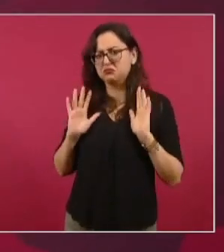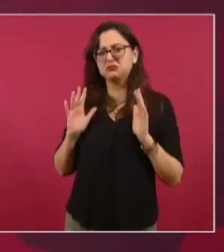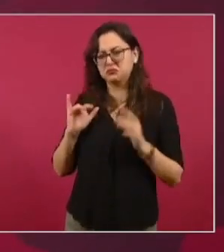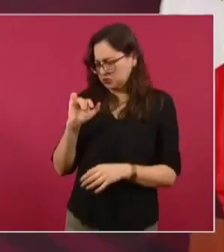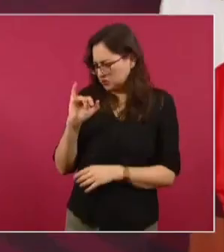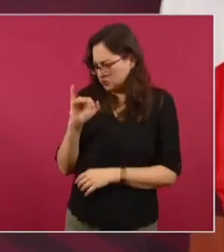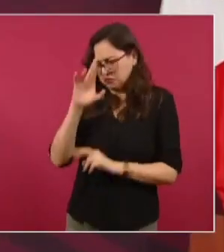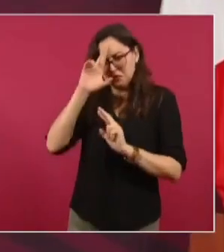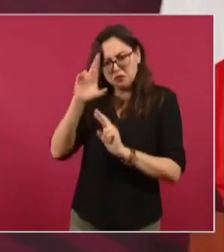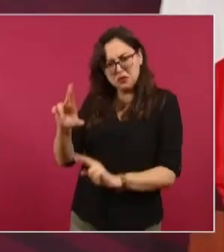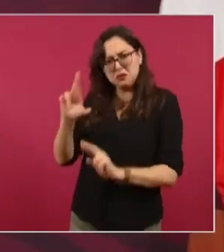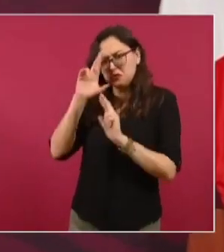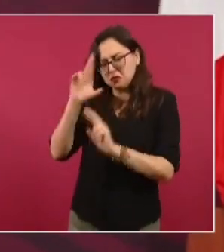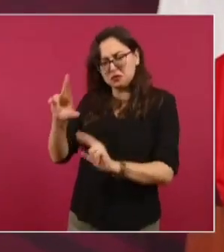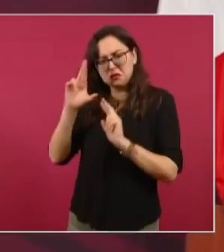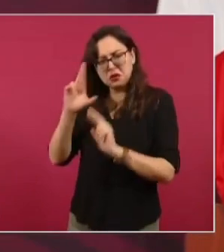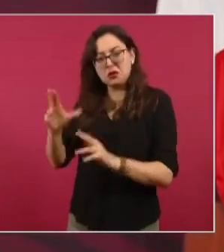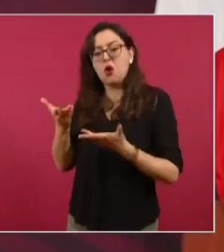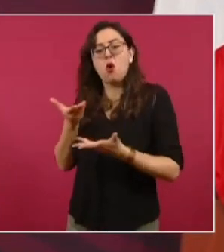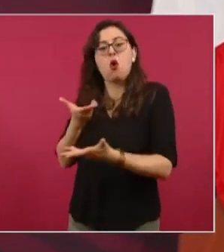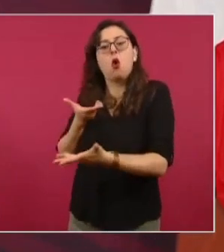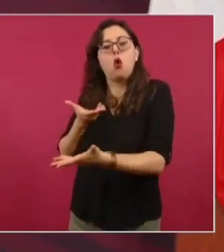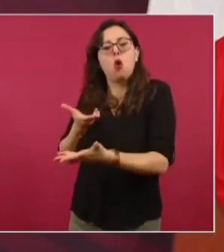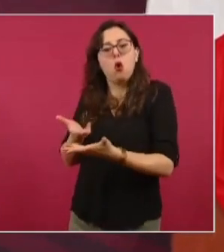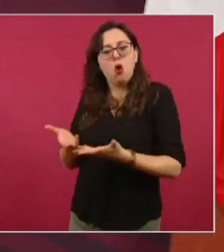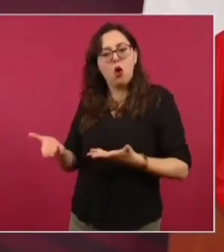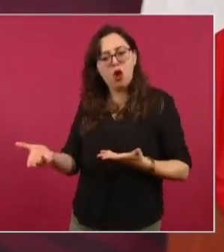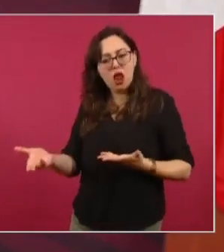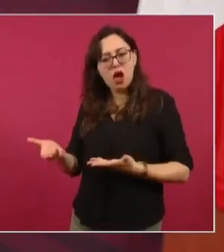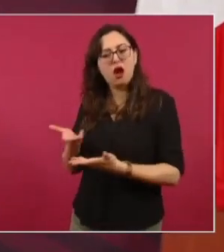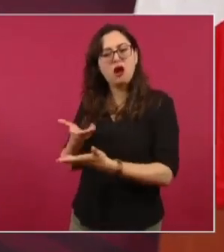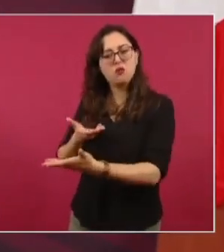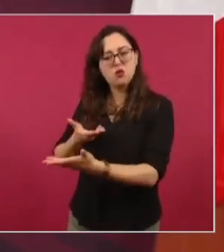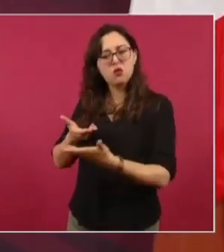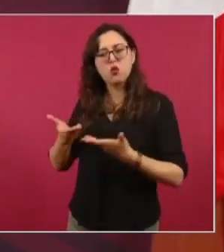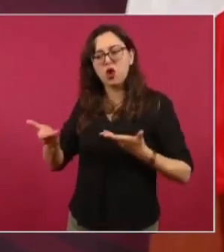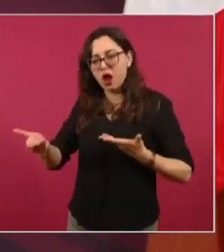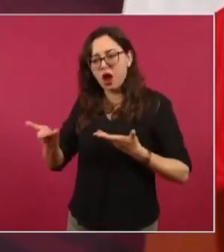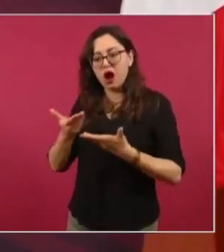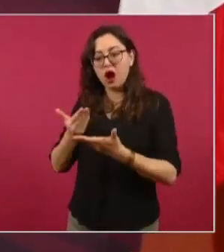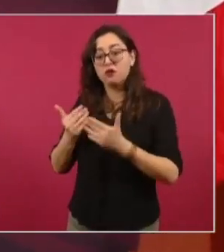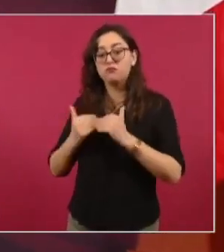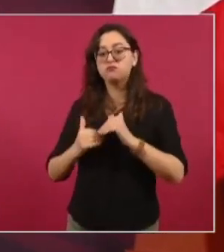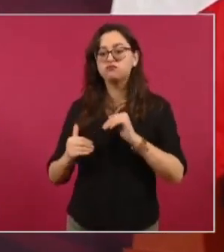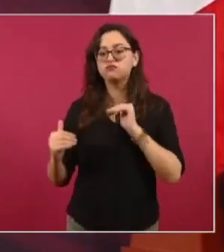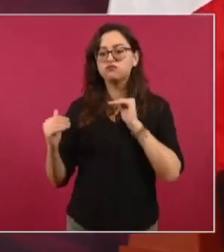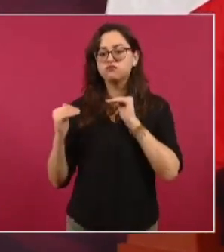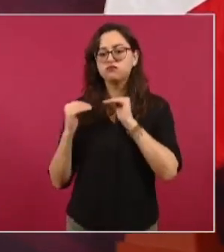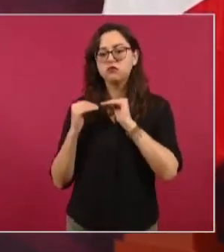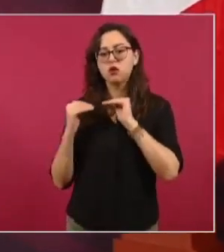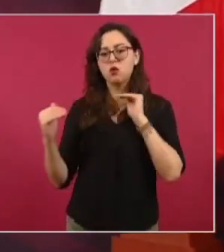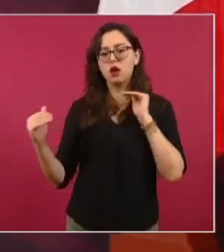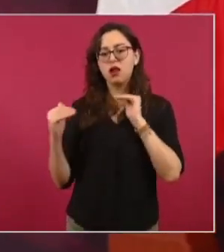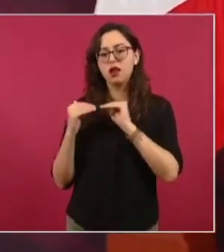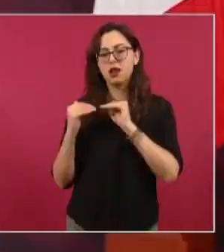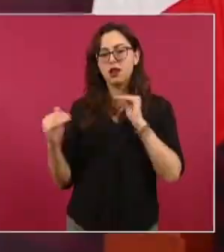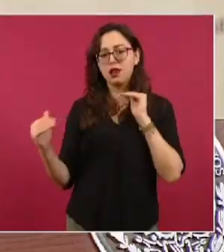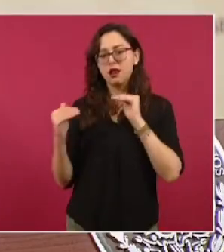que tenemos se tiene que seguir dando en un pie de igualdad